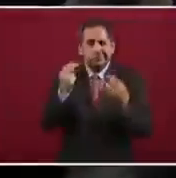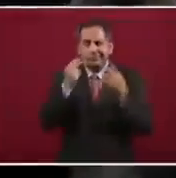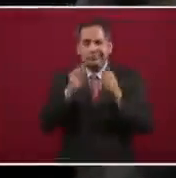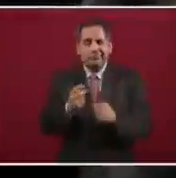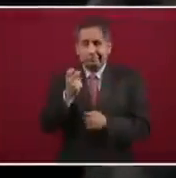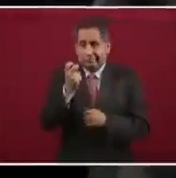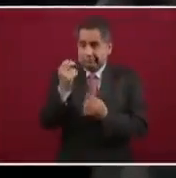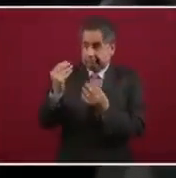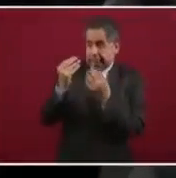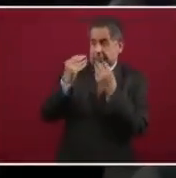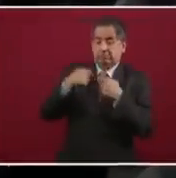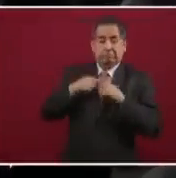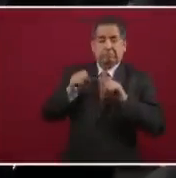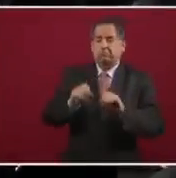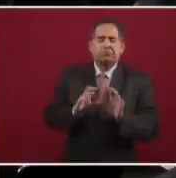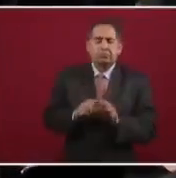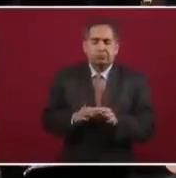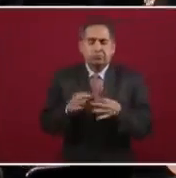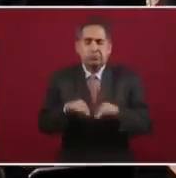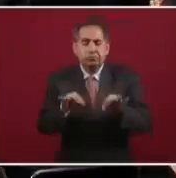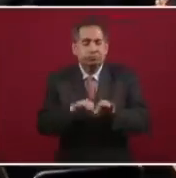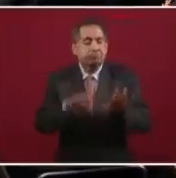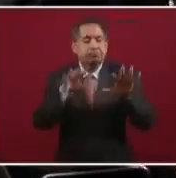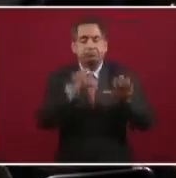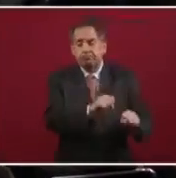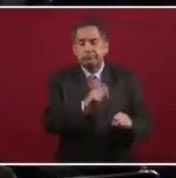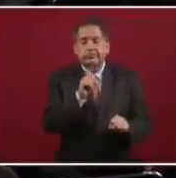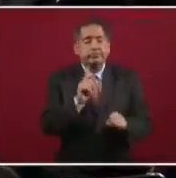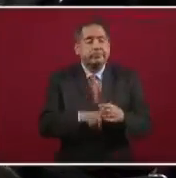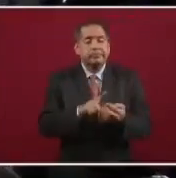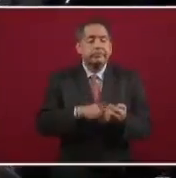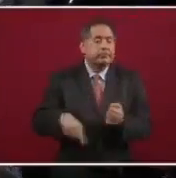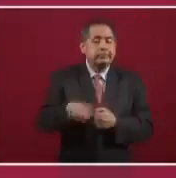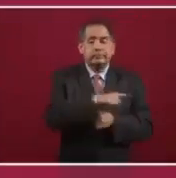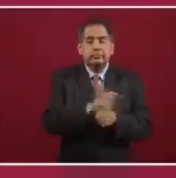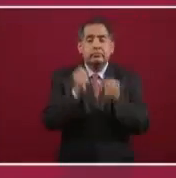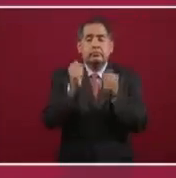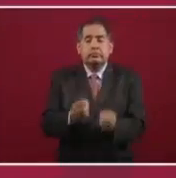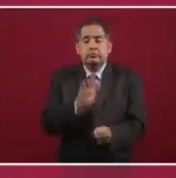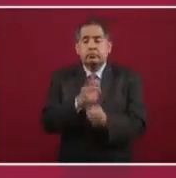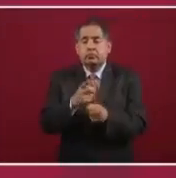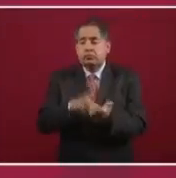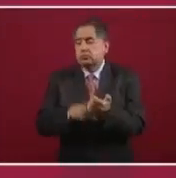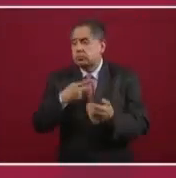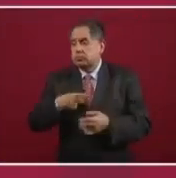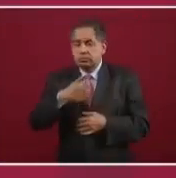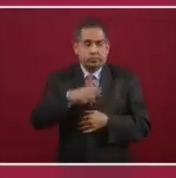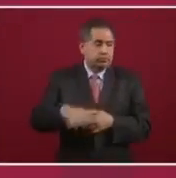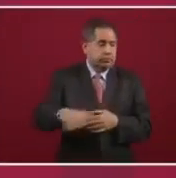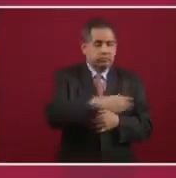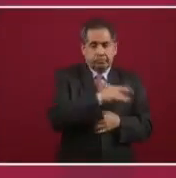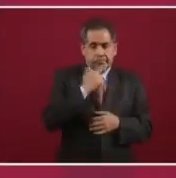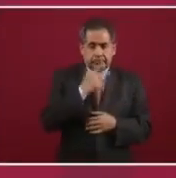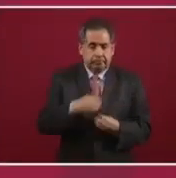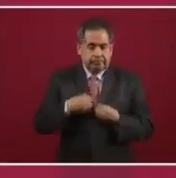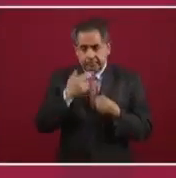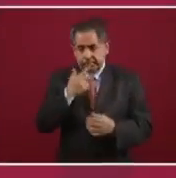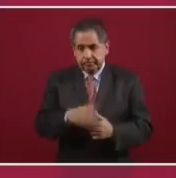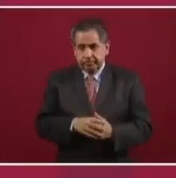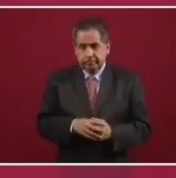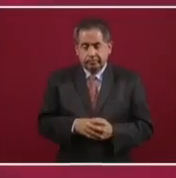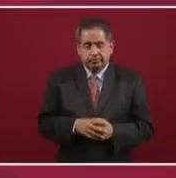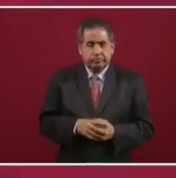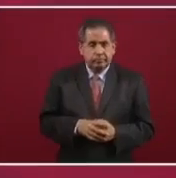importa tanto eso. Lo que nos importa es la seguridad del ciudadano. O